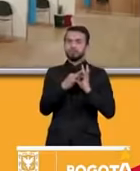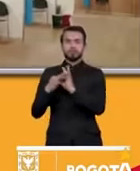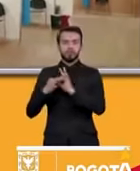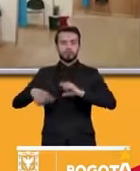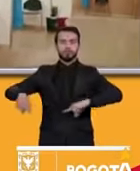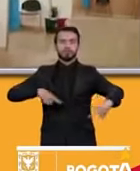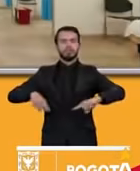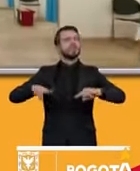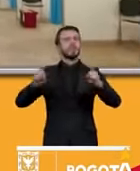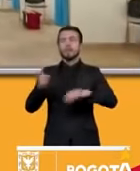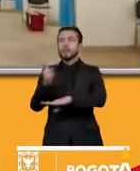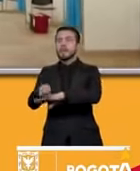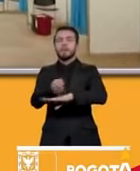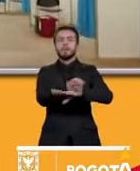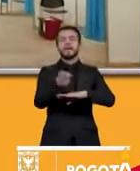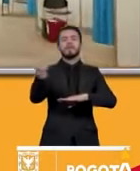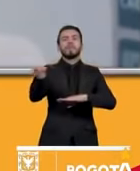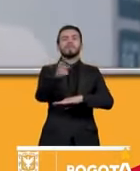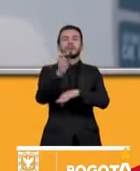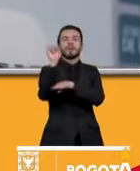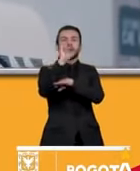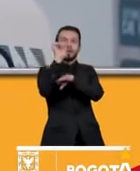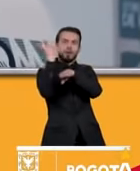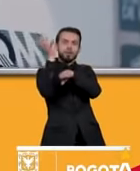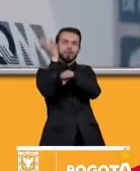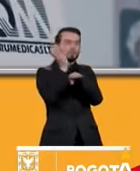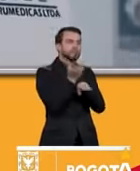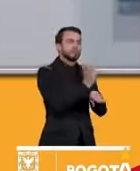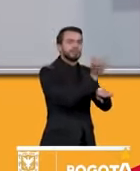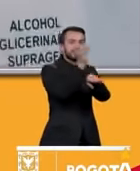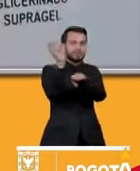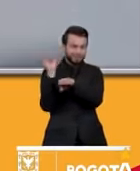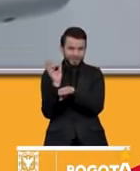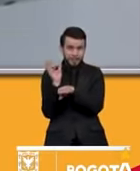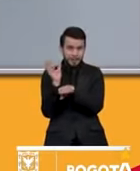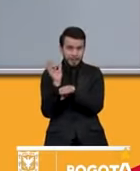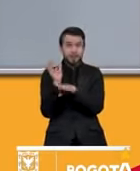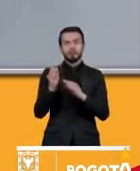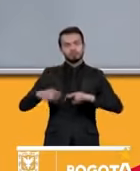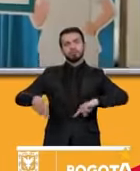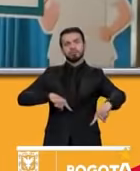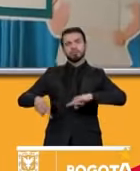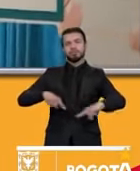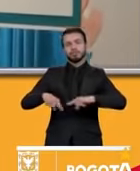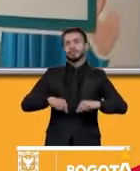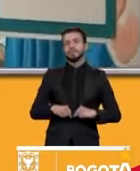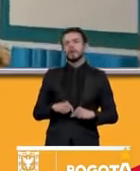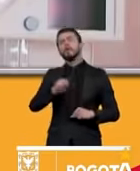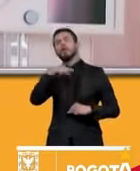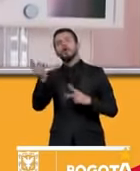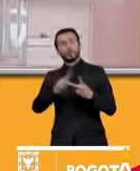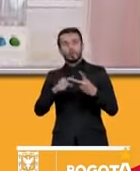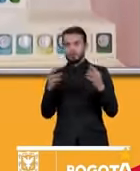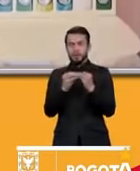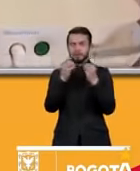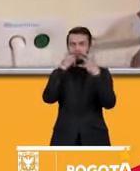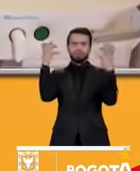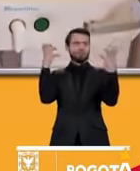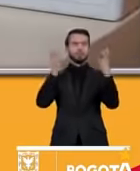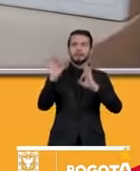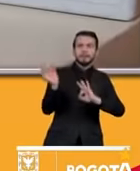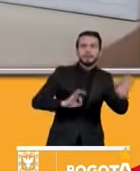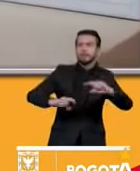atención domiciliaria. Siempre es bueno recordar que una de las cosas extraordinarias que hemos logrado hacer en Bogotá y Cundinamarca es tener